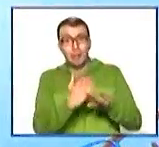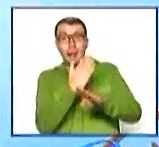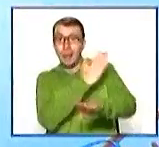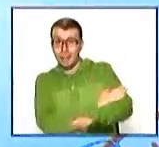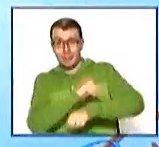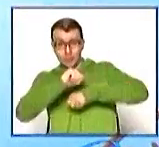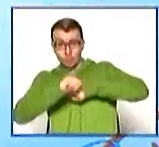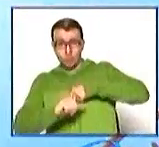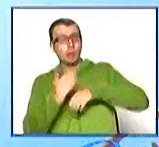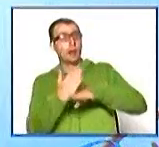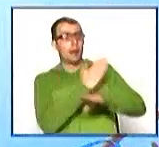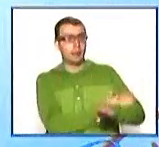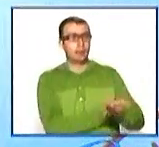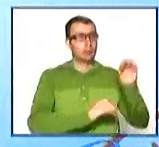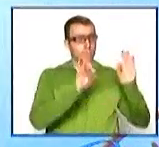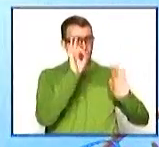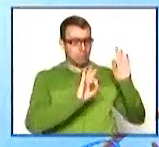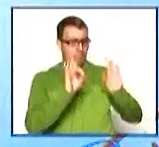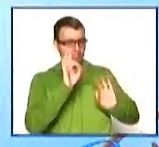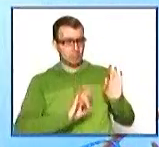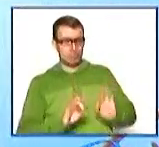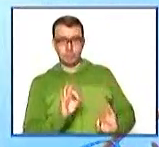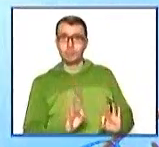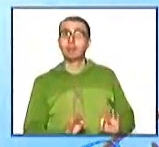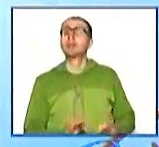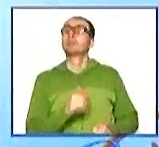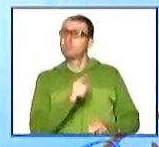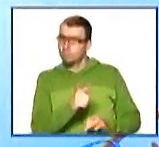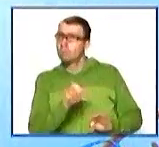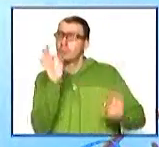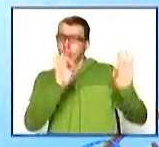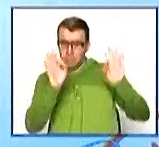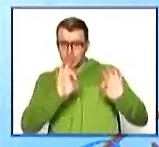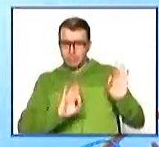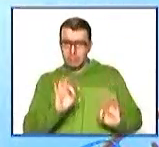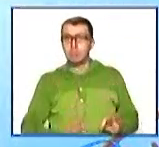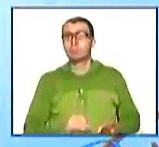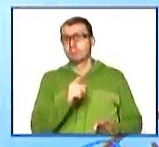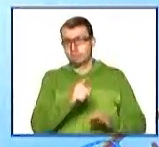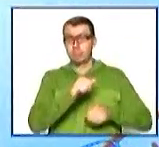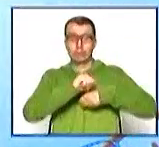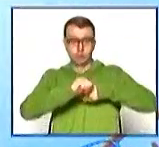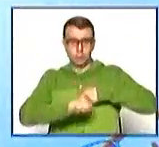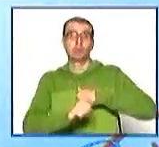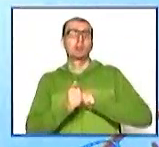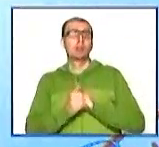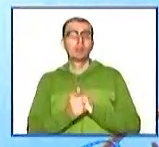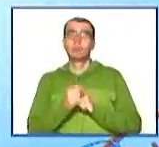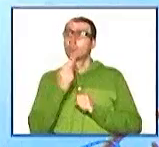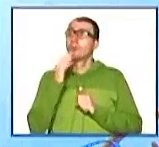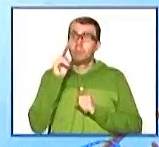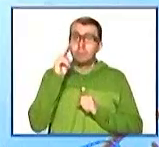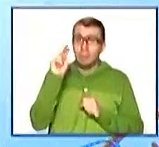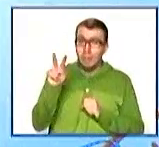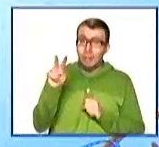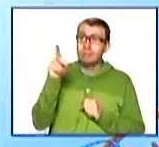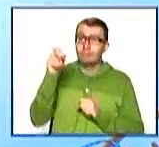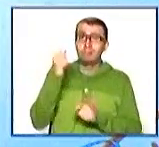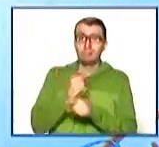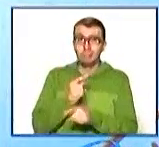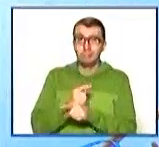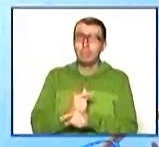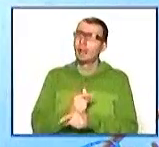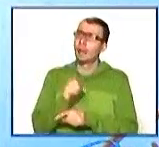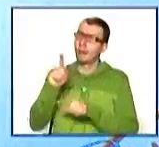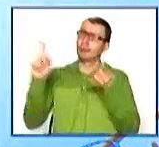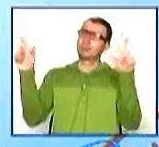cirugía. Y esa es la palabra, preparar al paciente para la cirugía. Ahí ven ustedes la lesión en pantalla de lo